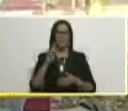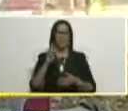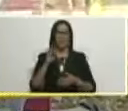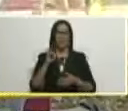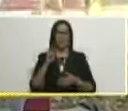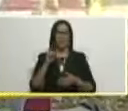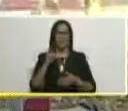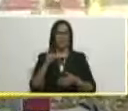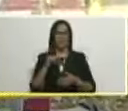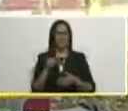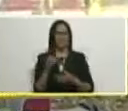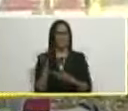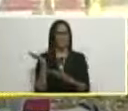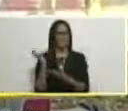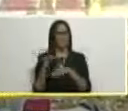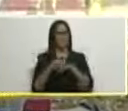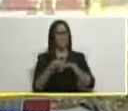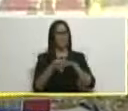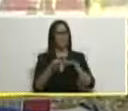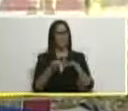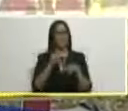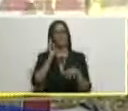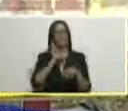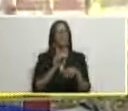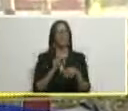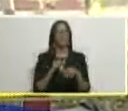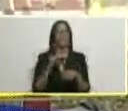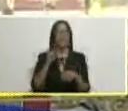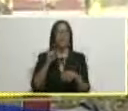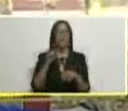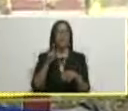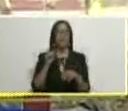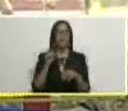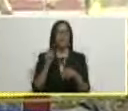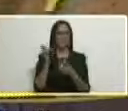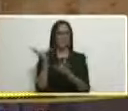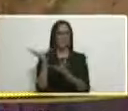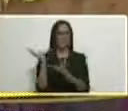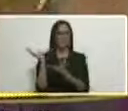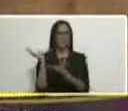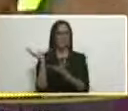Noroño, del municipio Bolívar, San Luis, Cela Sierra.